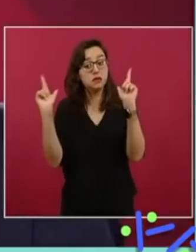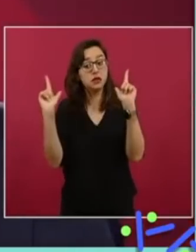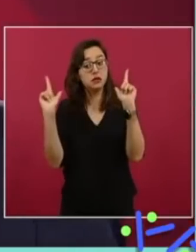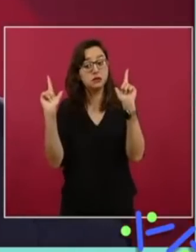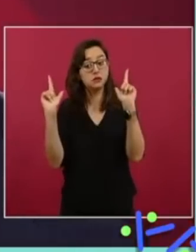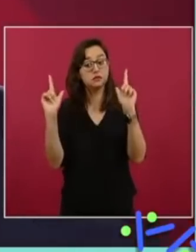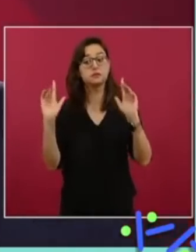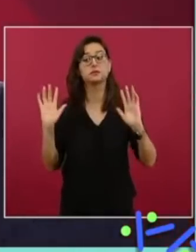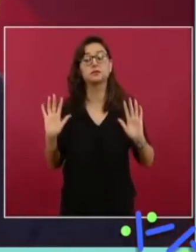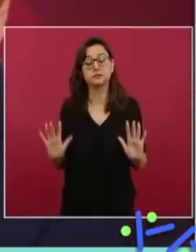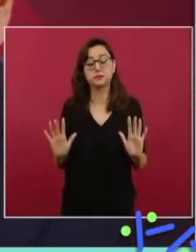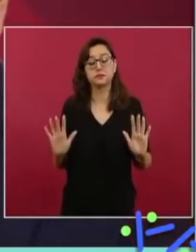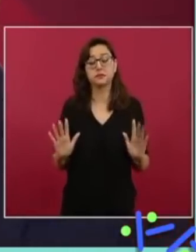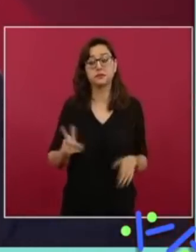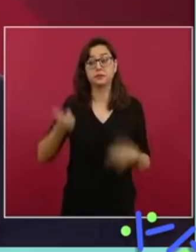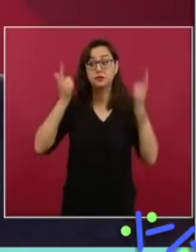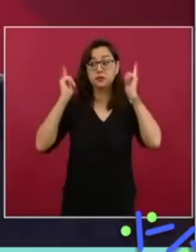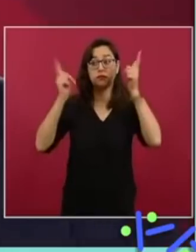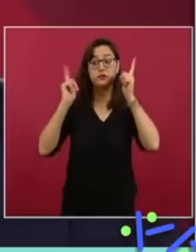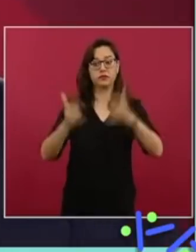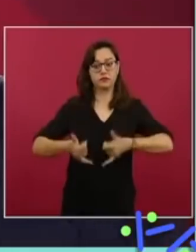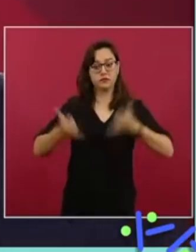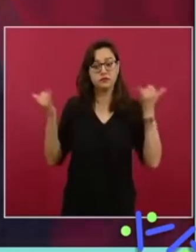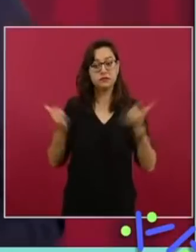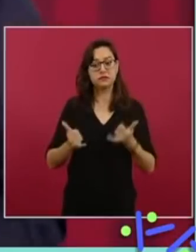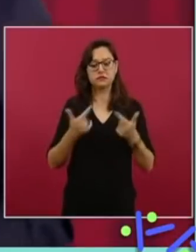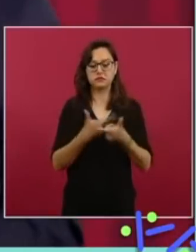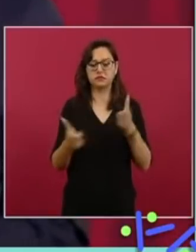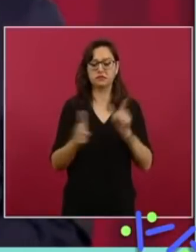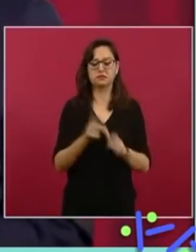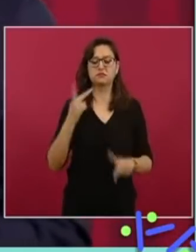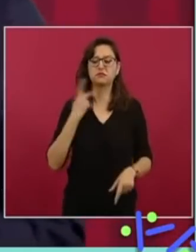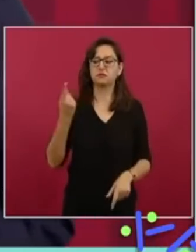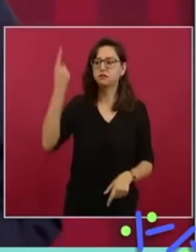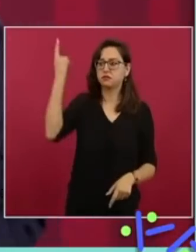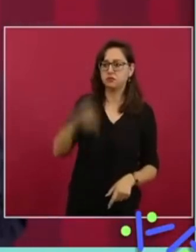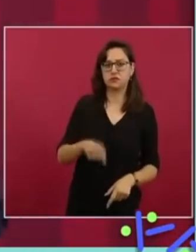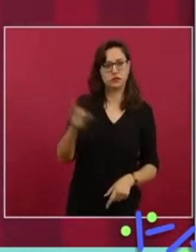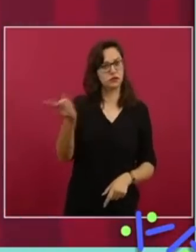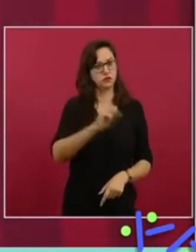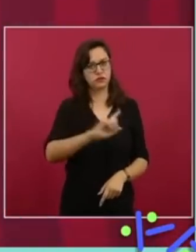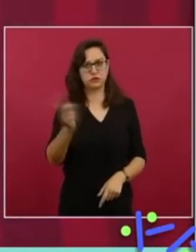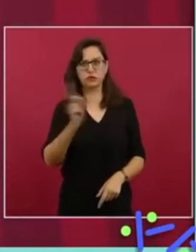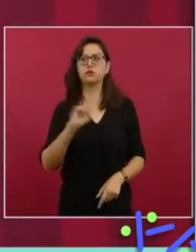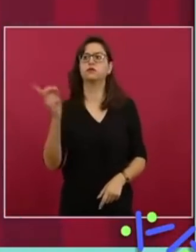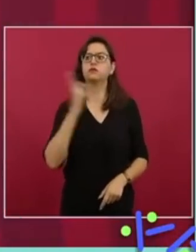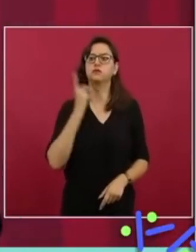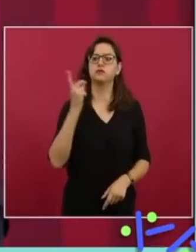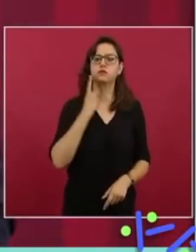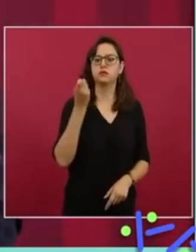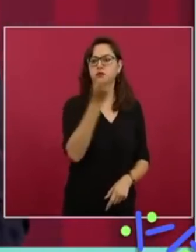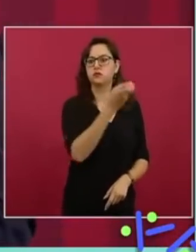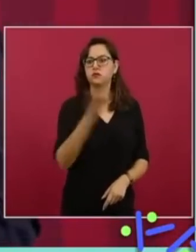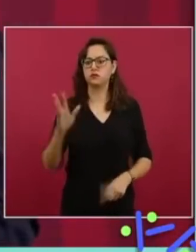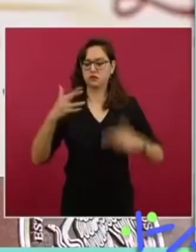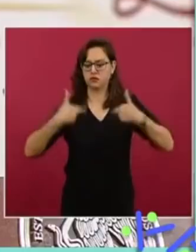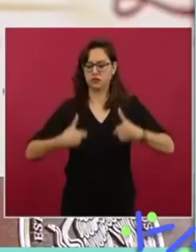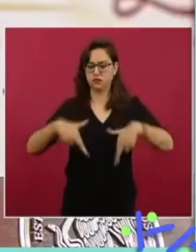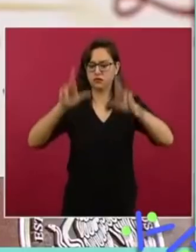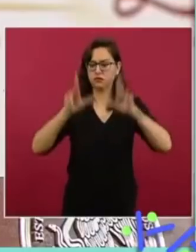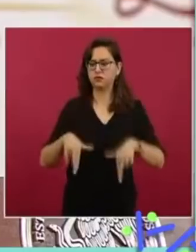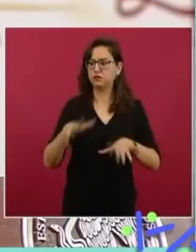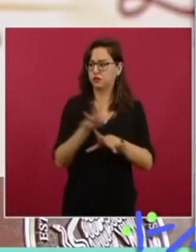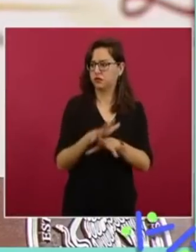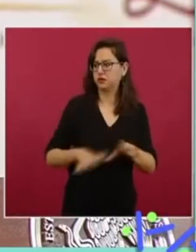Y llamo a eso para que se rebelen, para que sean auténticos